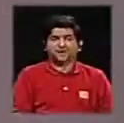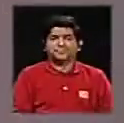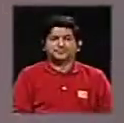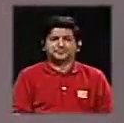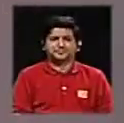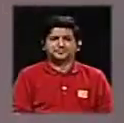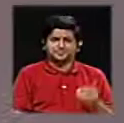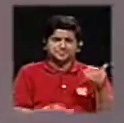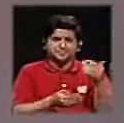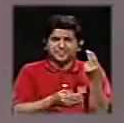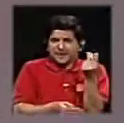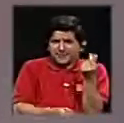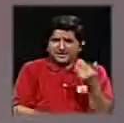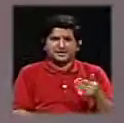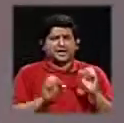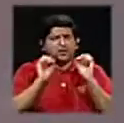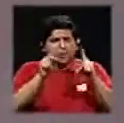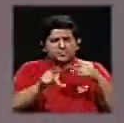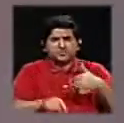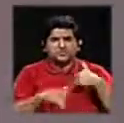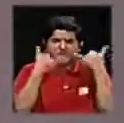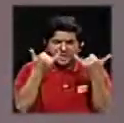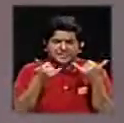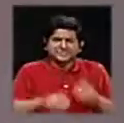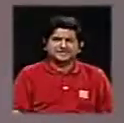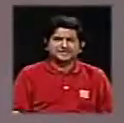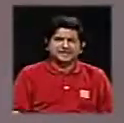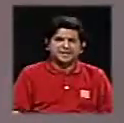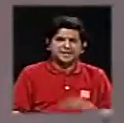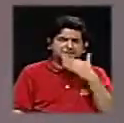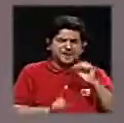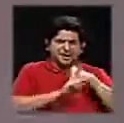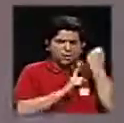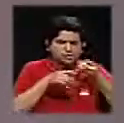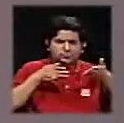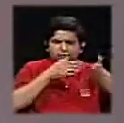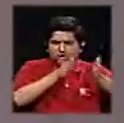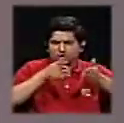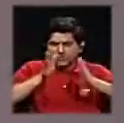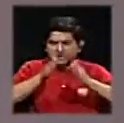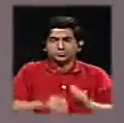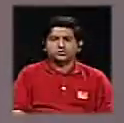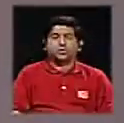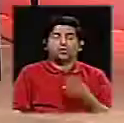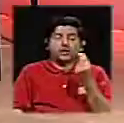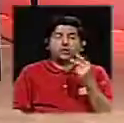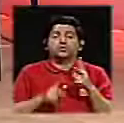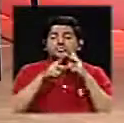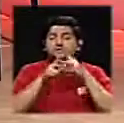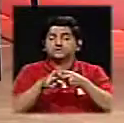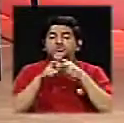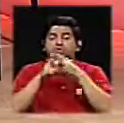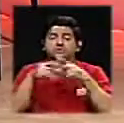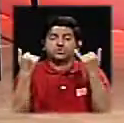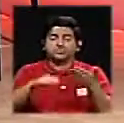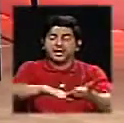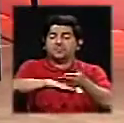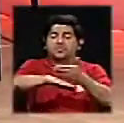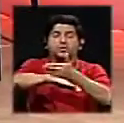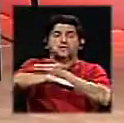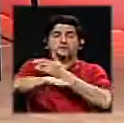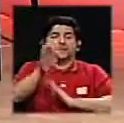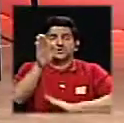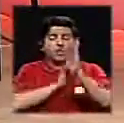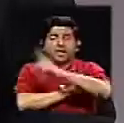recursos que han habido nos pudieron haber permitido tener ya vías en mucho mejor estado y que con los recursos de los créditos ya dispararnos hacia el desarrollo